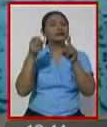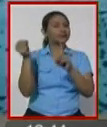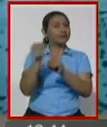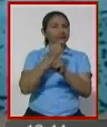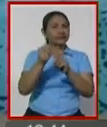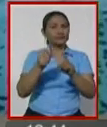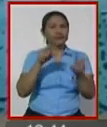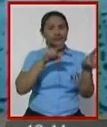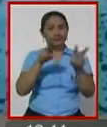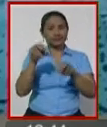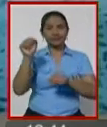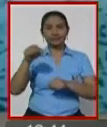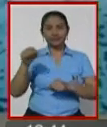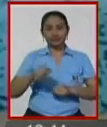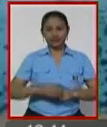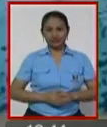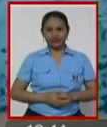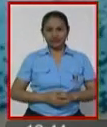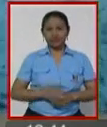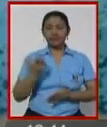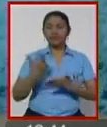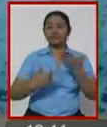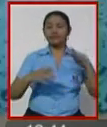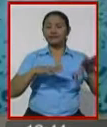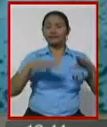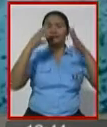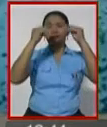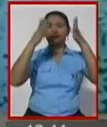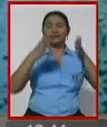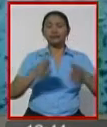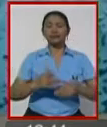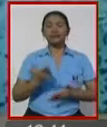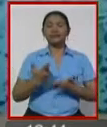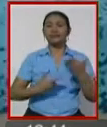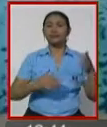golpearon? Sí. ¿Y qué hizo él?